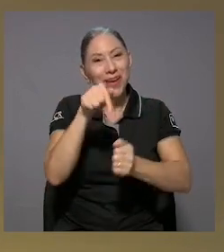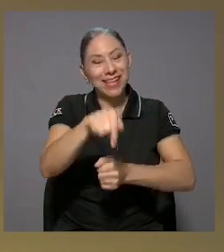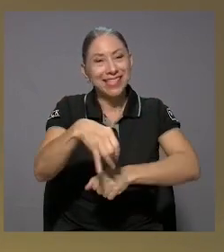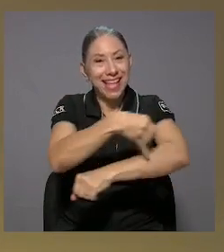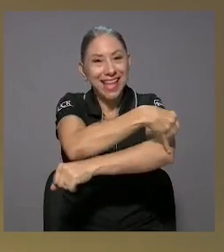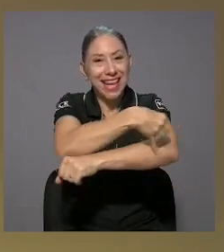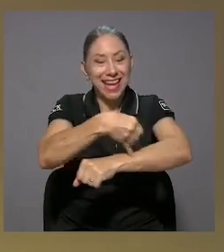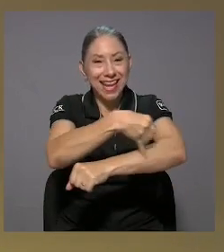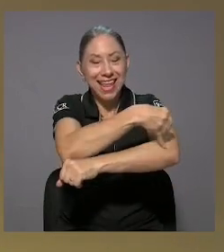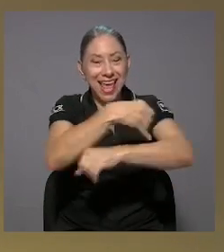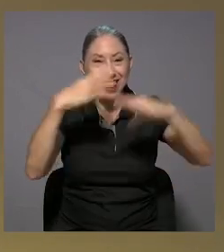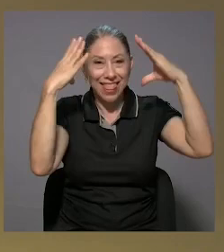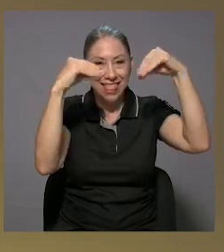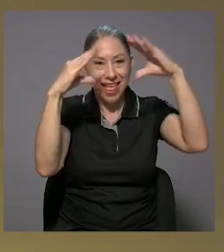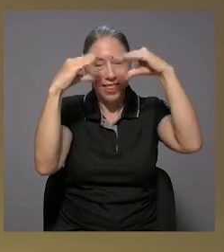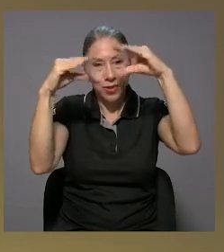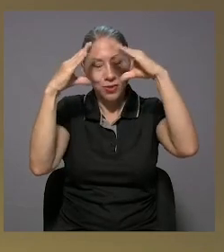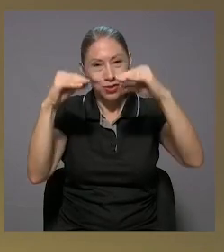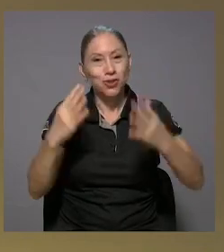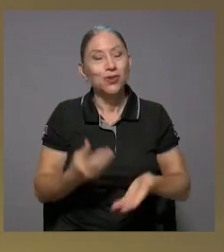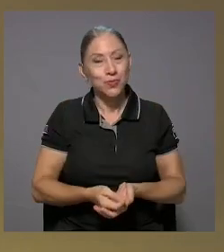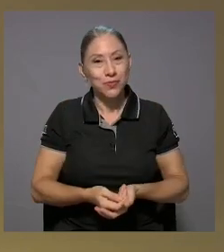esta ingeniería de datos,